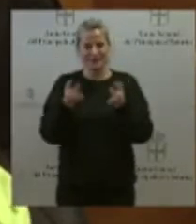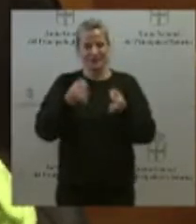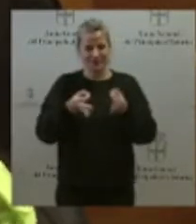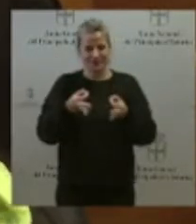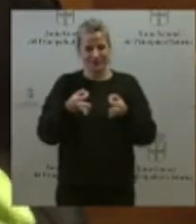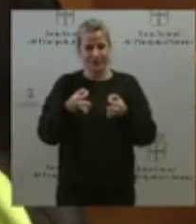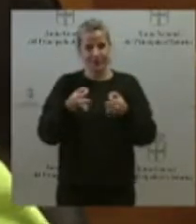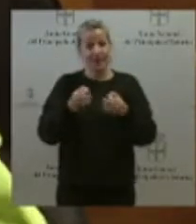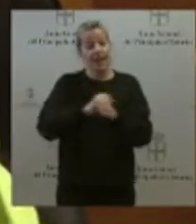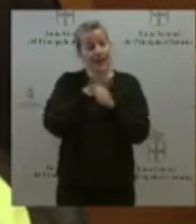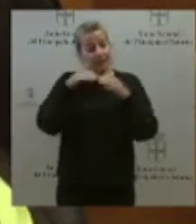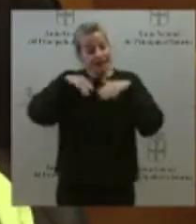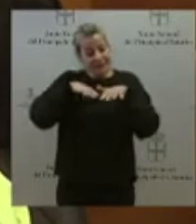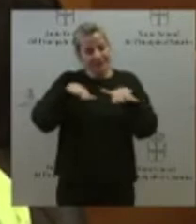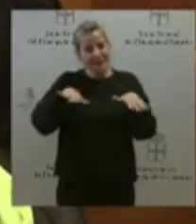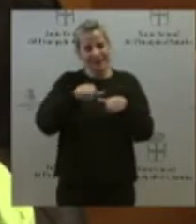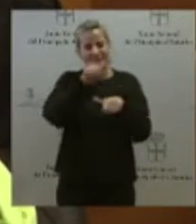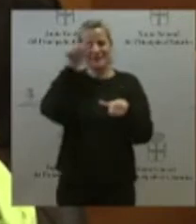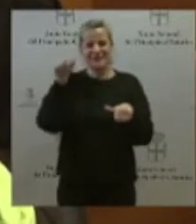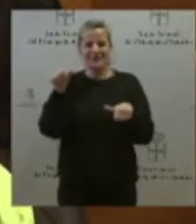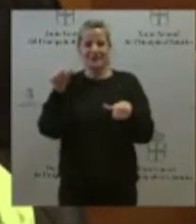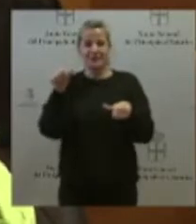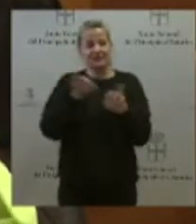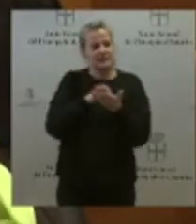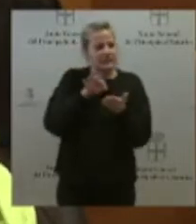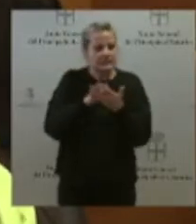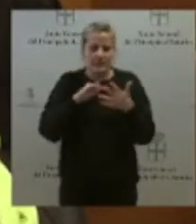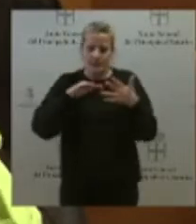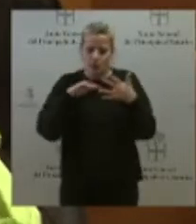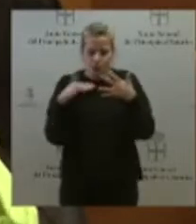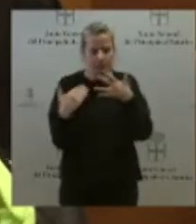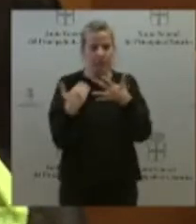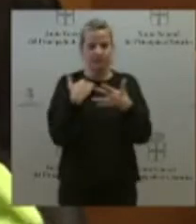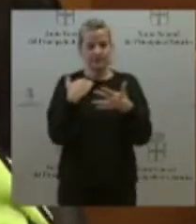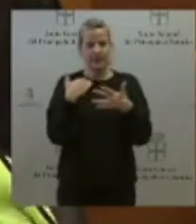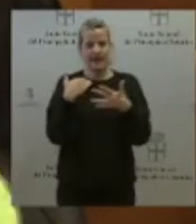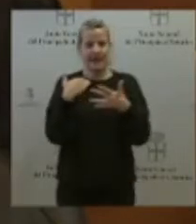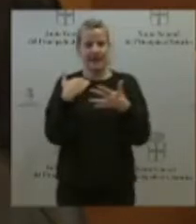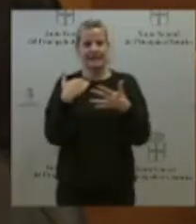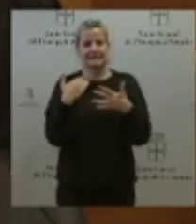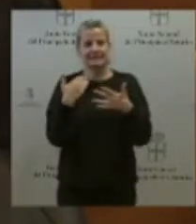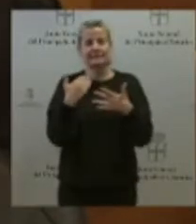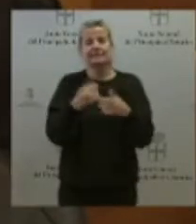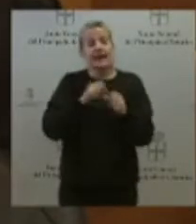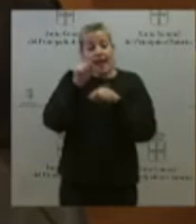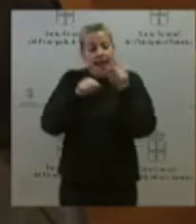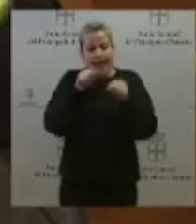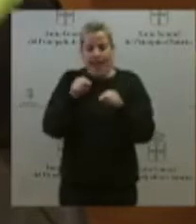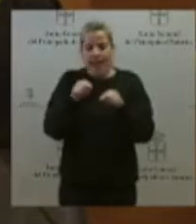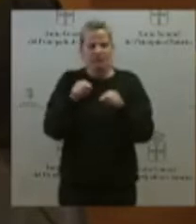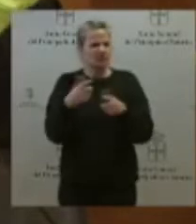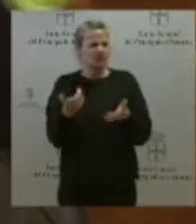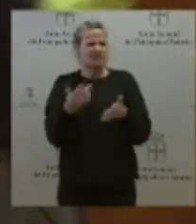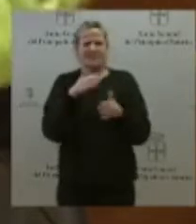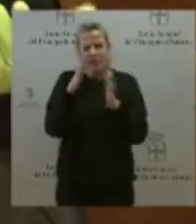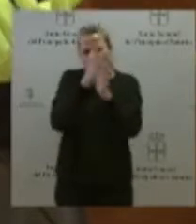oficios invisibles, incluso las enfermedades invisibles. La propia esencia del virus invitaba a usar metáforas del oculto. O quizás la pandemia nos hacía ver